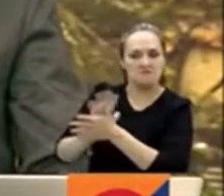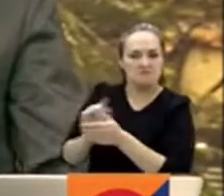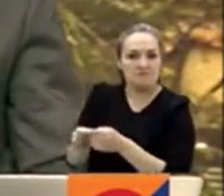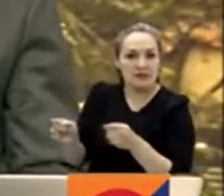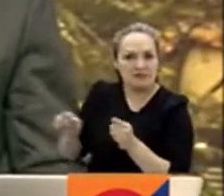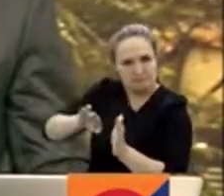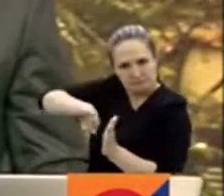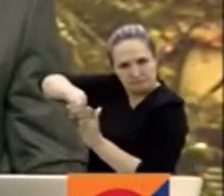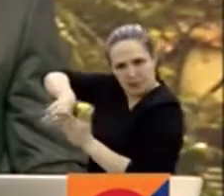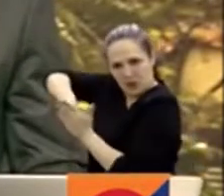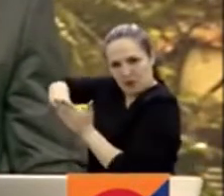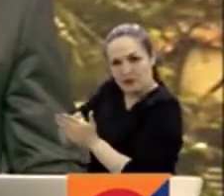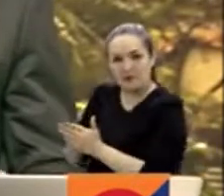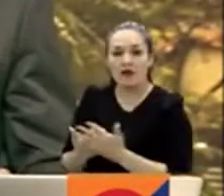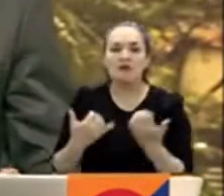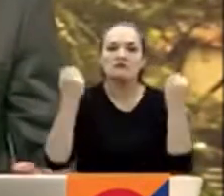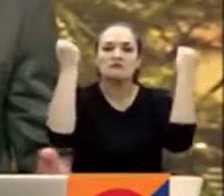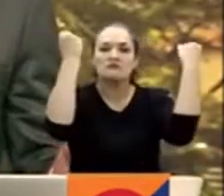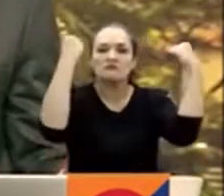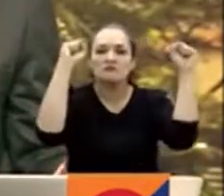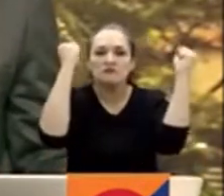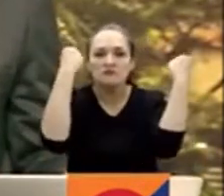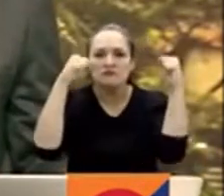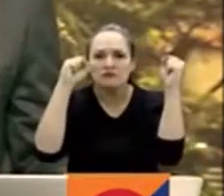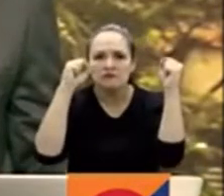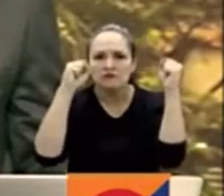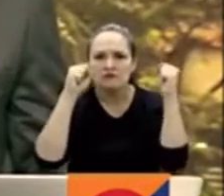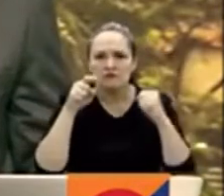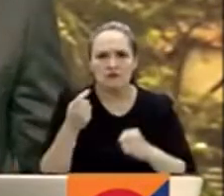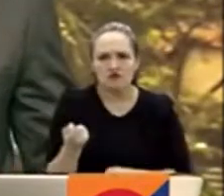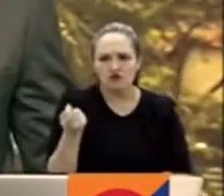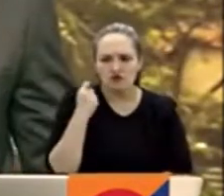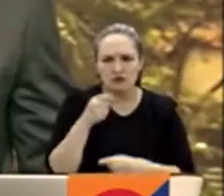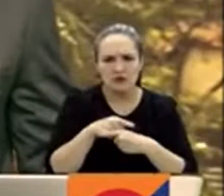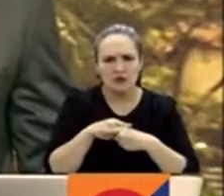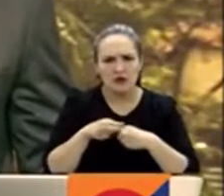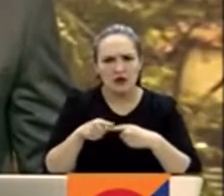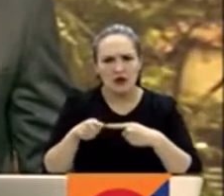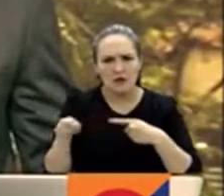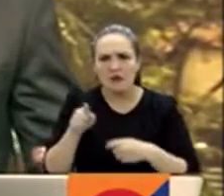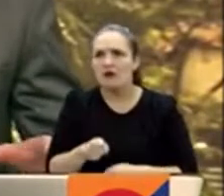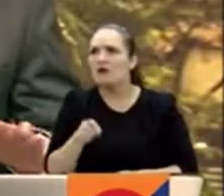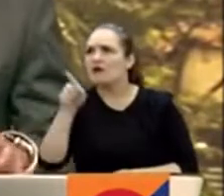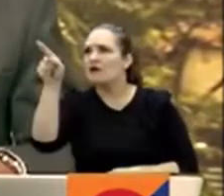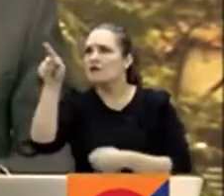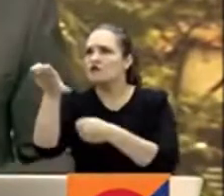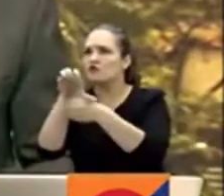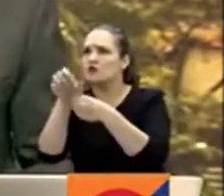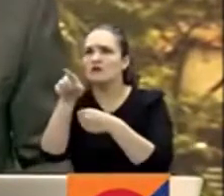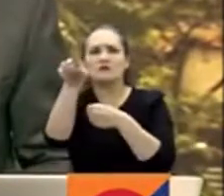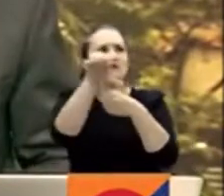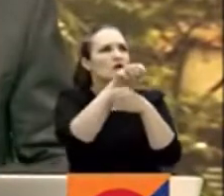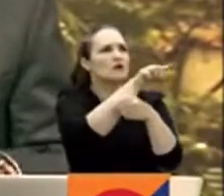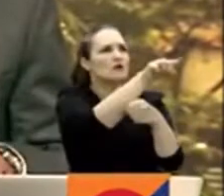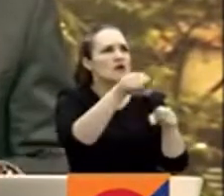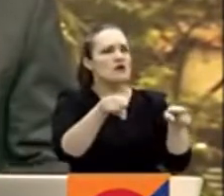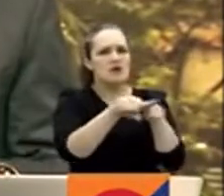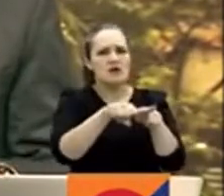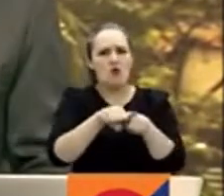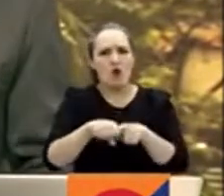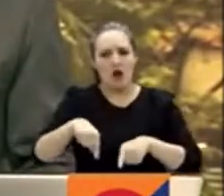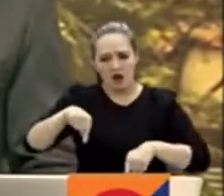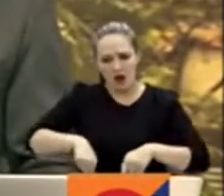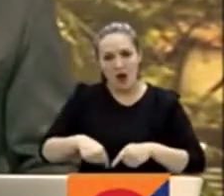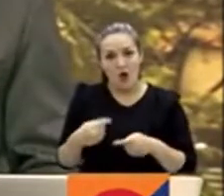La situación que más preocupa a las autoridades es si los crímenes de las últimas semanas en otras ciudades del país están relacionados con el